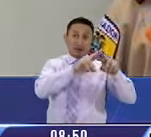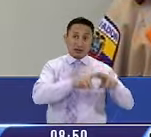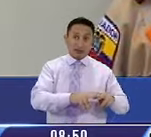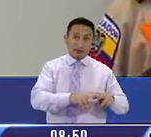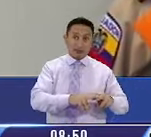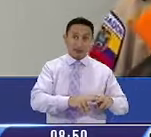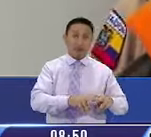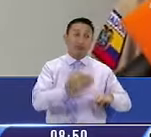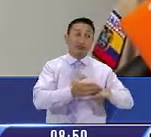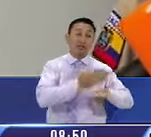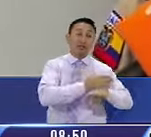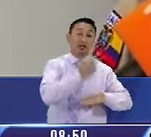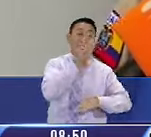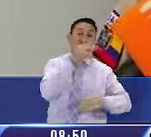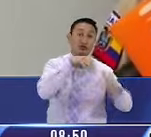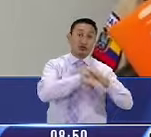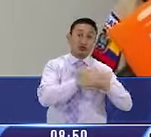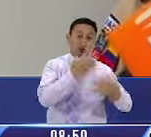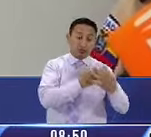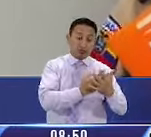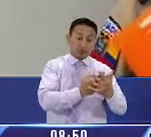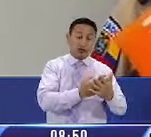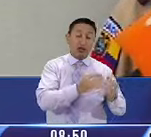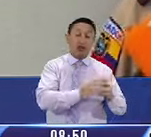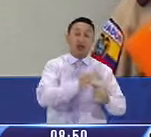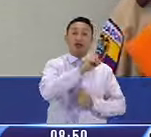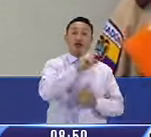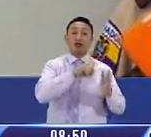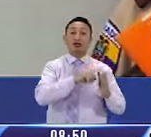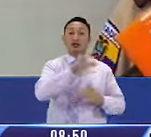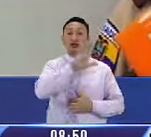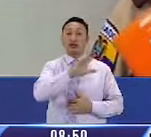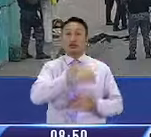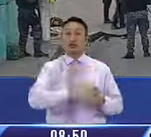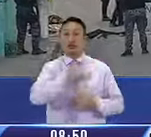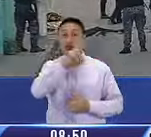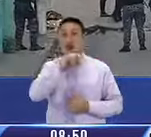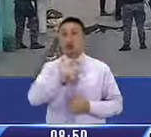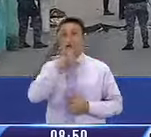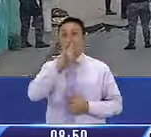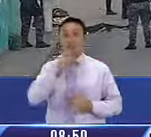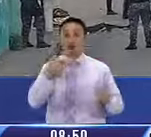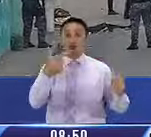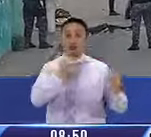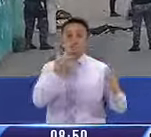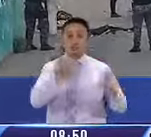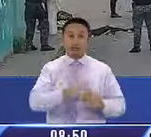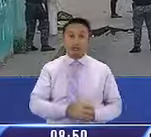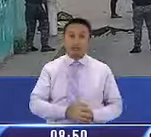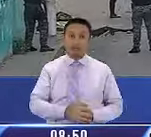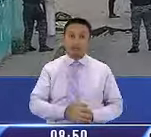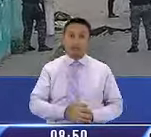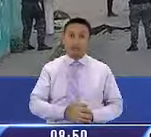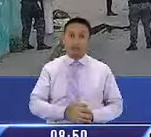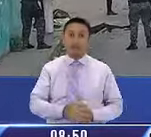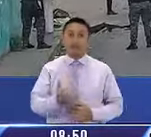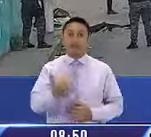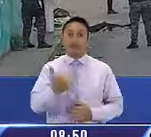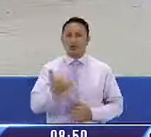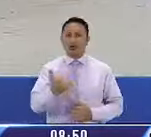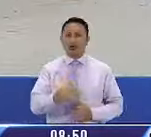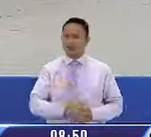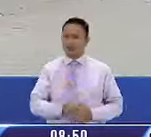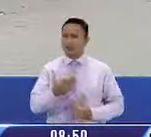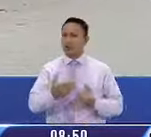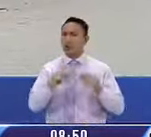dos antecedentes, en el 2005 por homicidio y en el 2007 por asesinato. Detrás de este asesinato no se descarta que se encuentren grupos